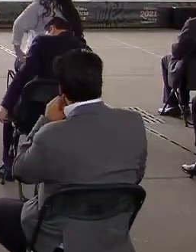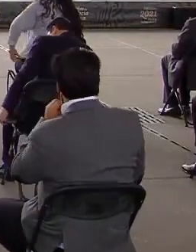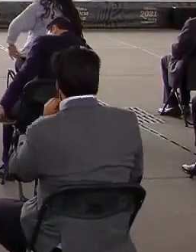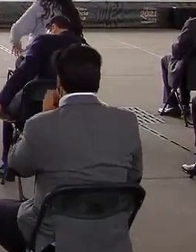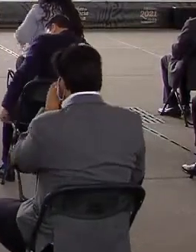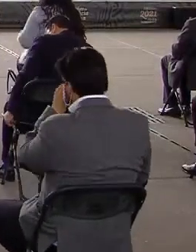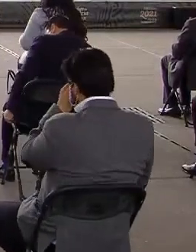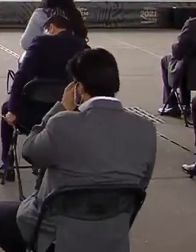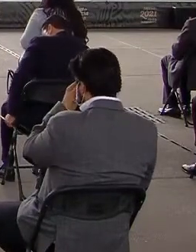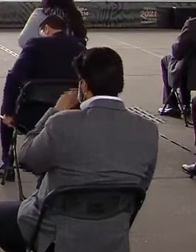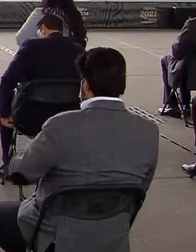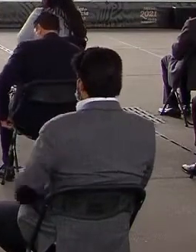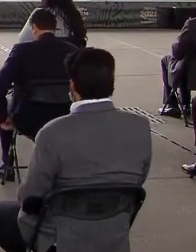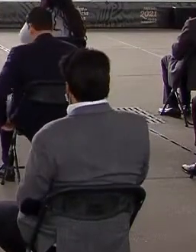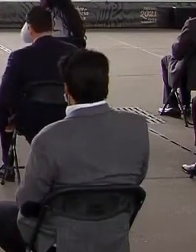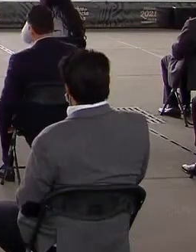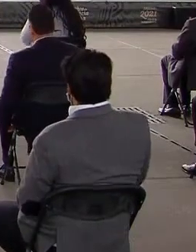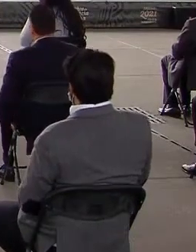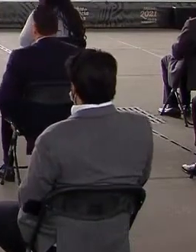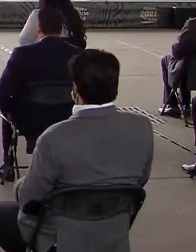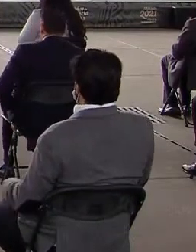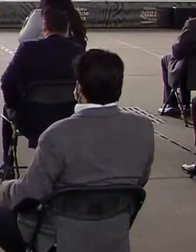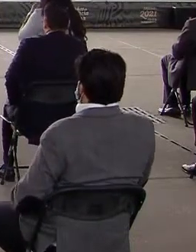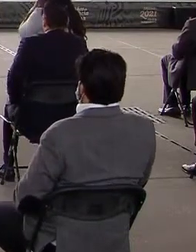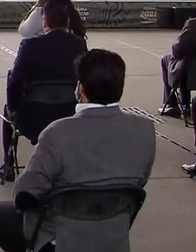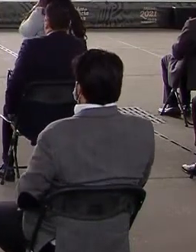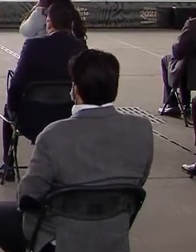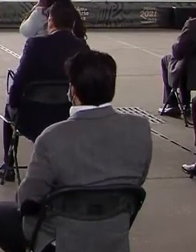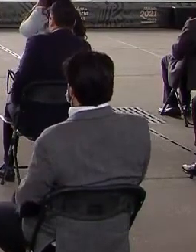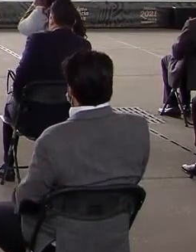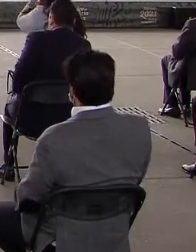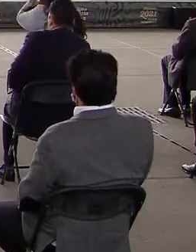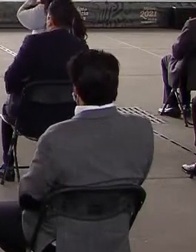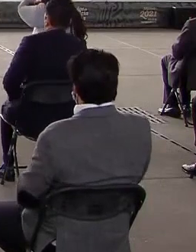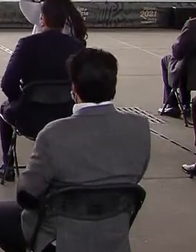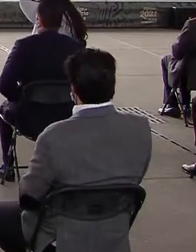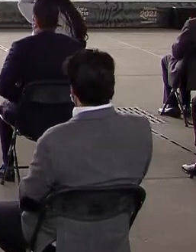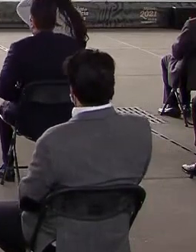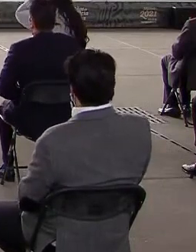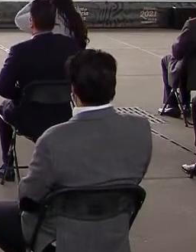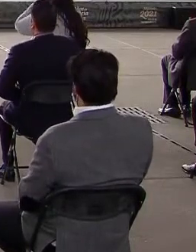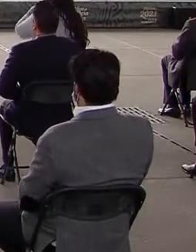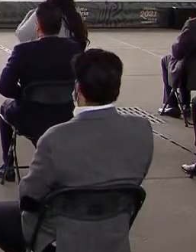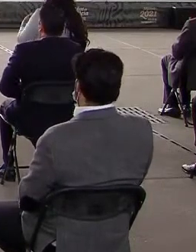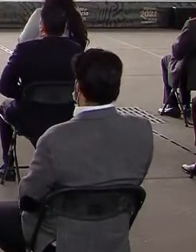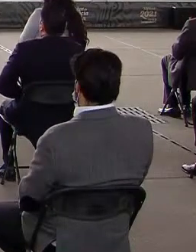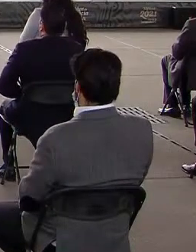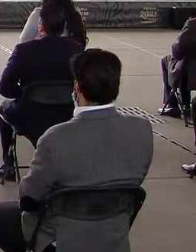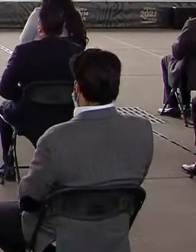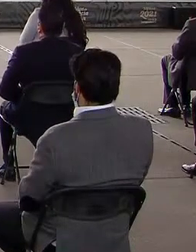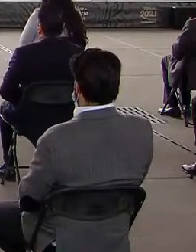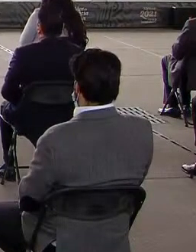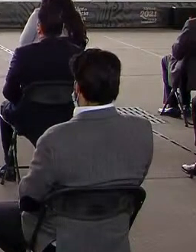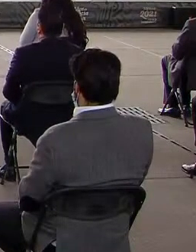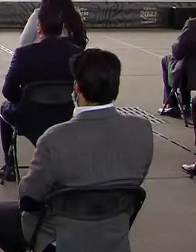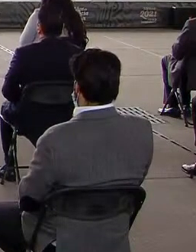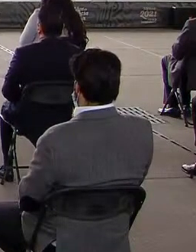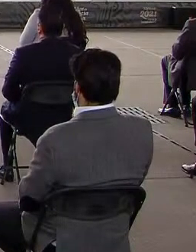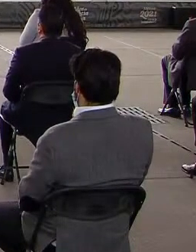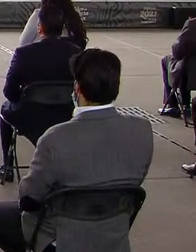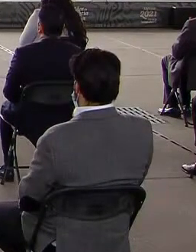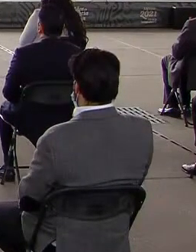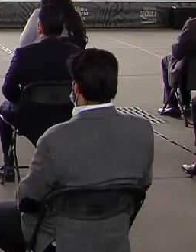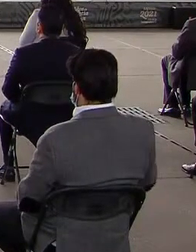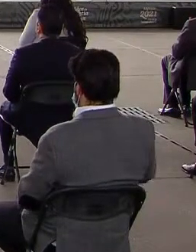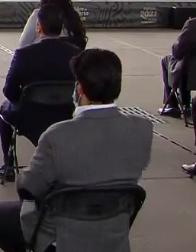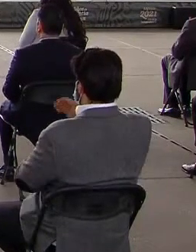Lo acompañan la licenciada Kashenenhawi Skyder, jefa del Consejo Mohawk de la Comunidad Conahuaque,